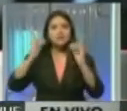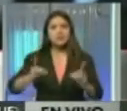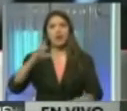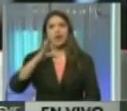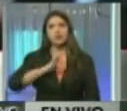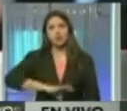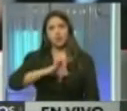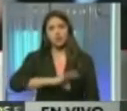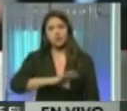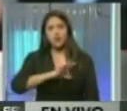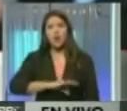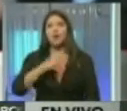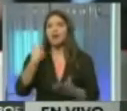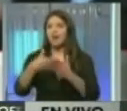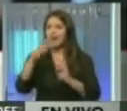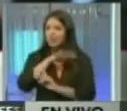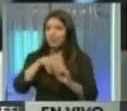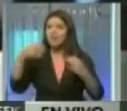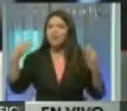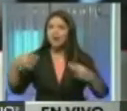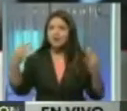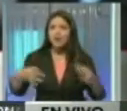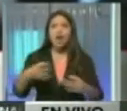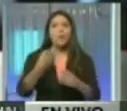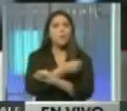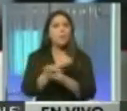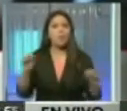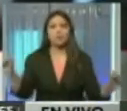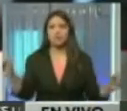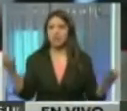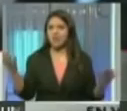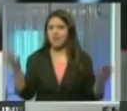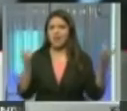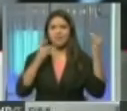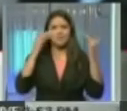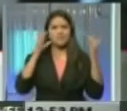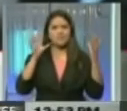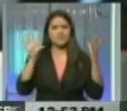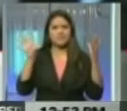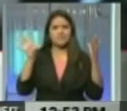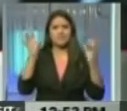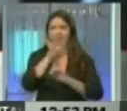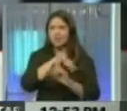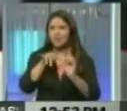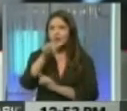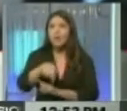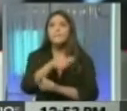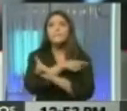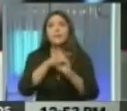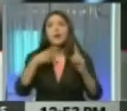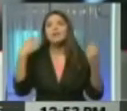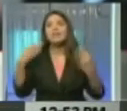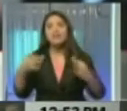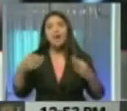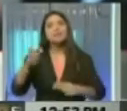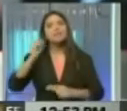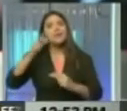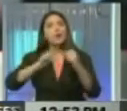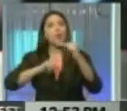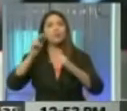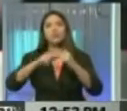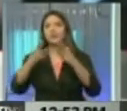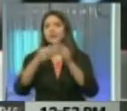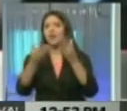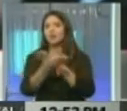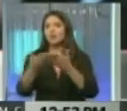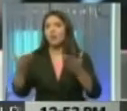sociales, a la realidad, que no puede abstraerse de esa realidad, y que esa realidad debe construirse colectivamente,